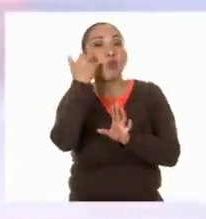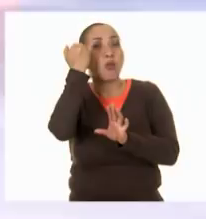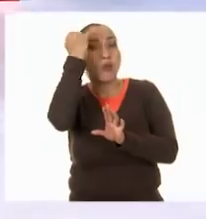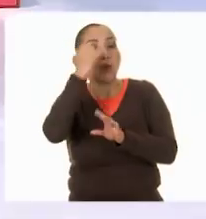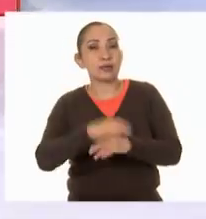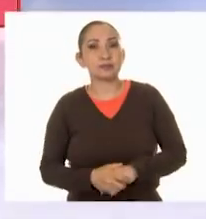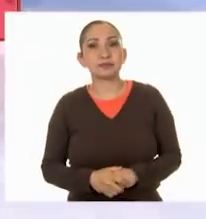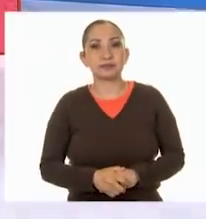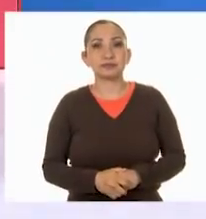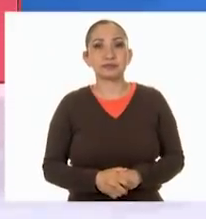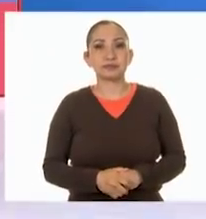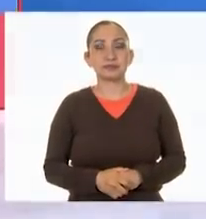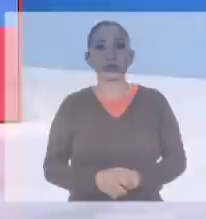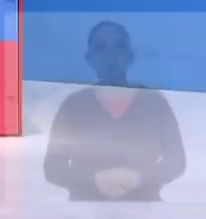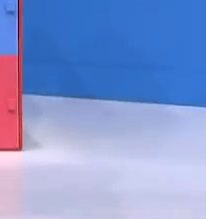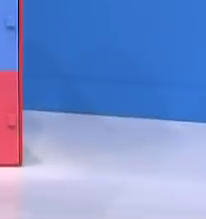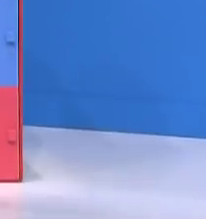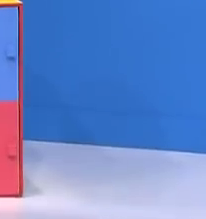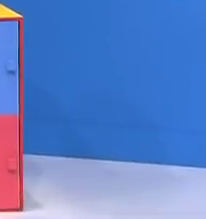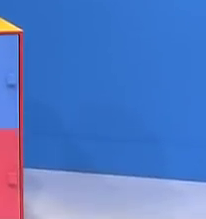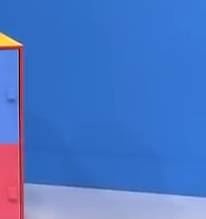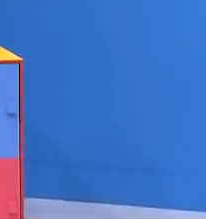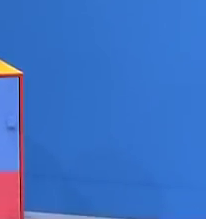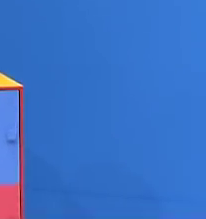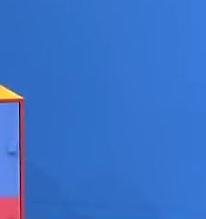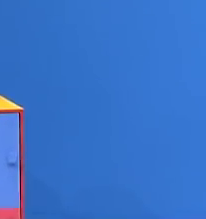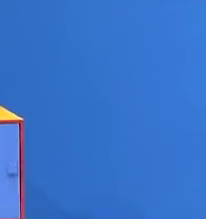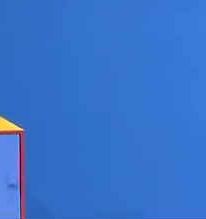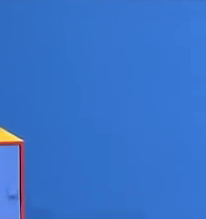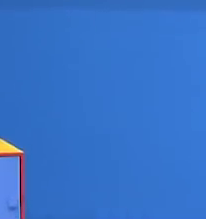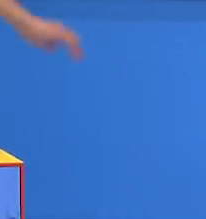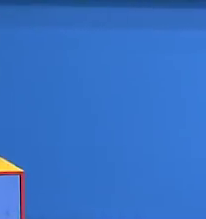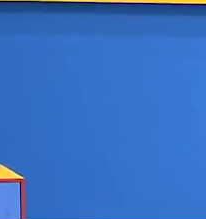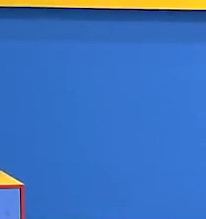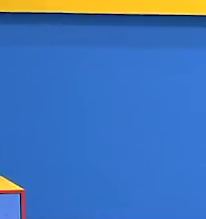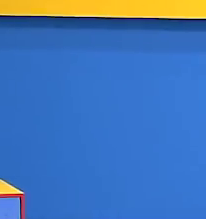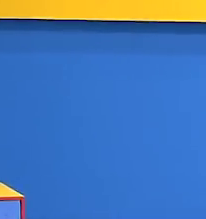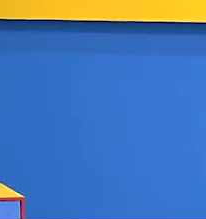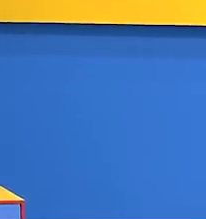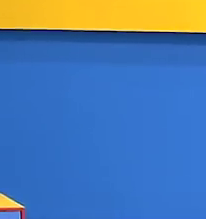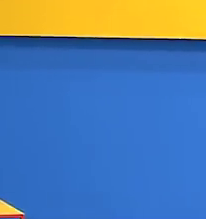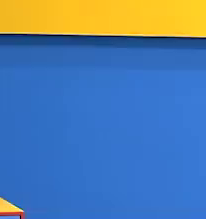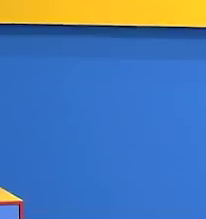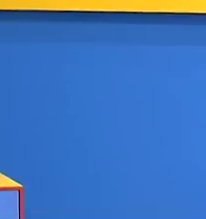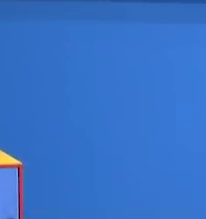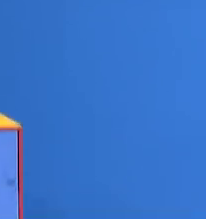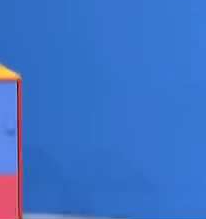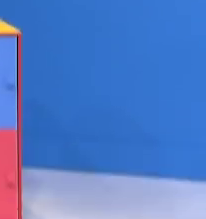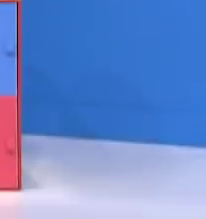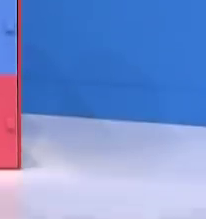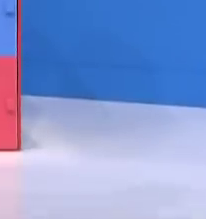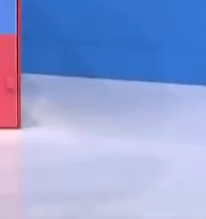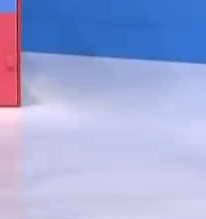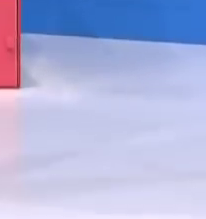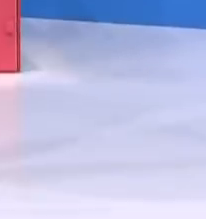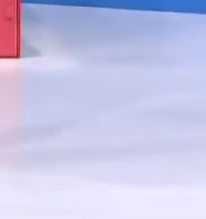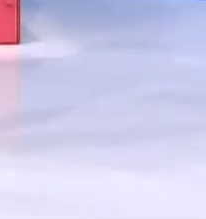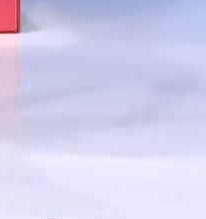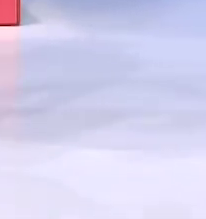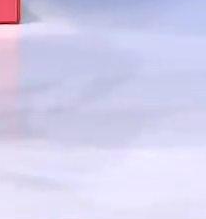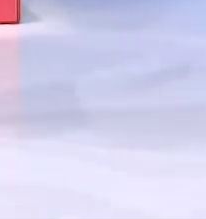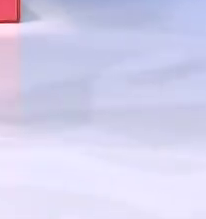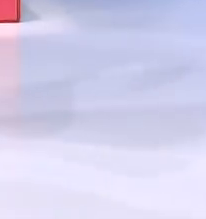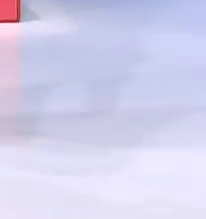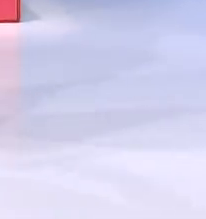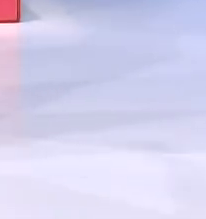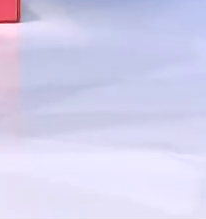pie. Excelente. Vamos a hacer todo. Una, dos, tres. Lunes, martes, miércoles,